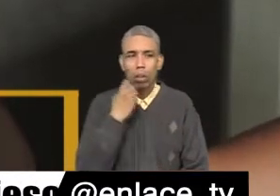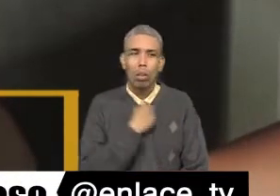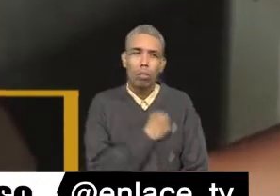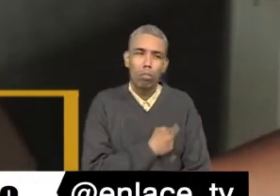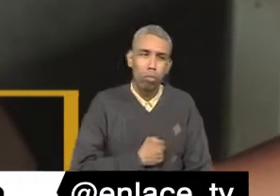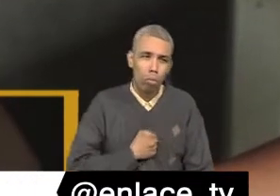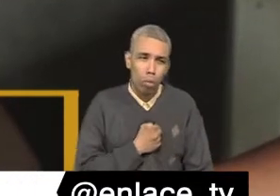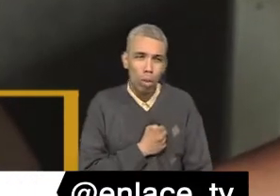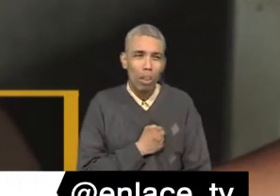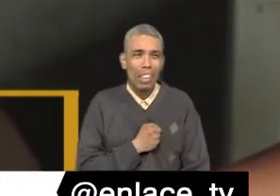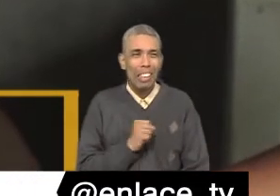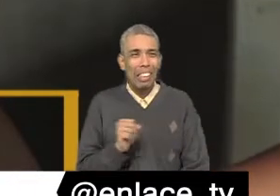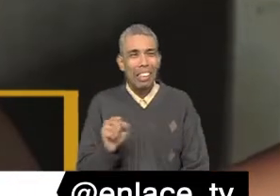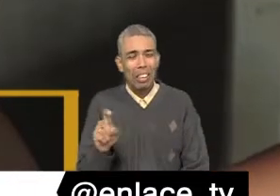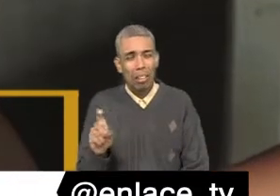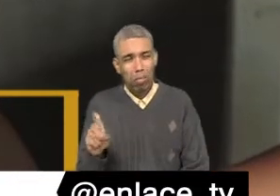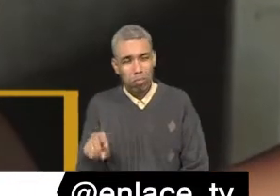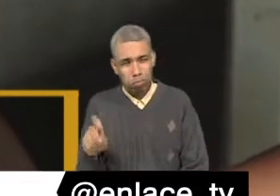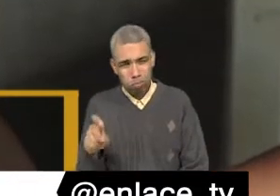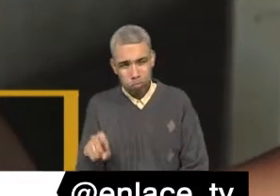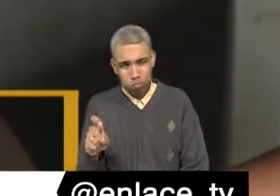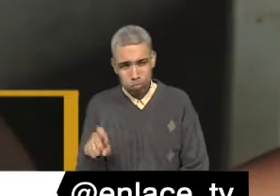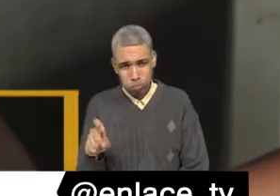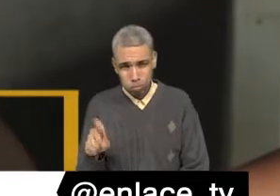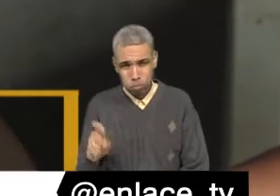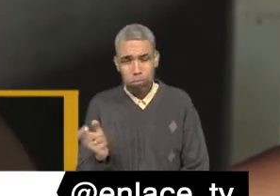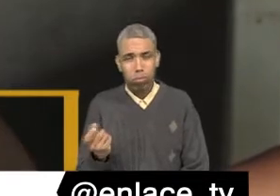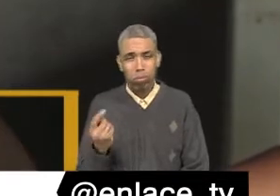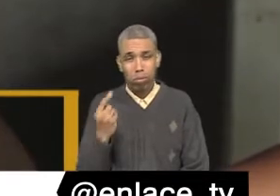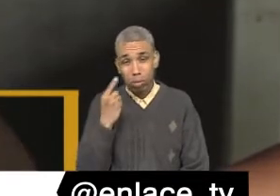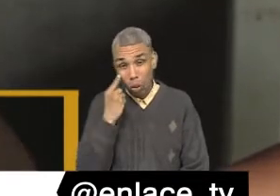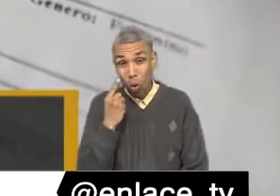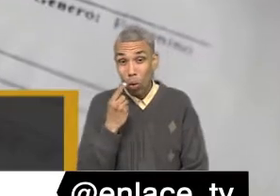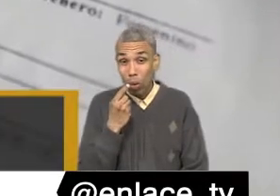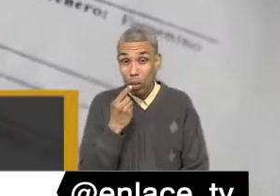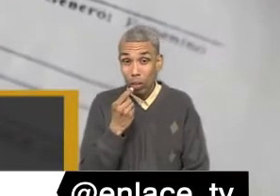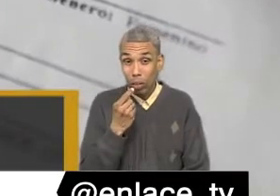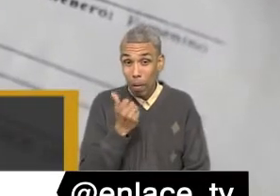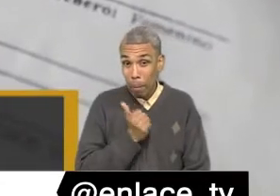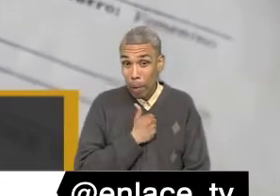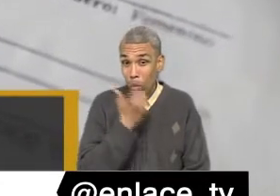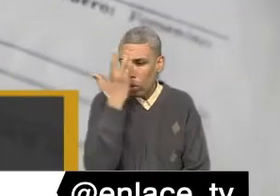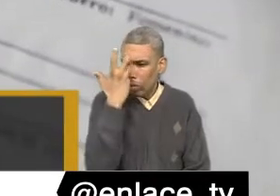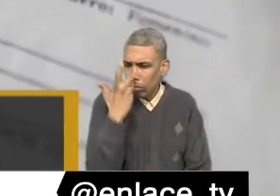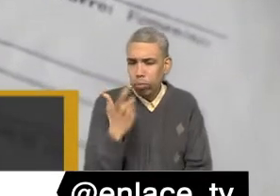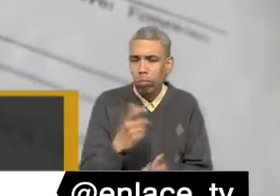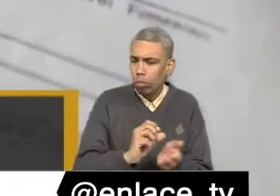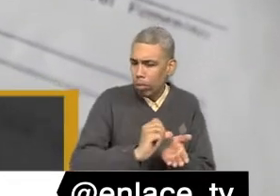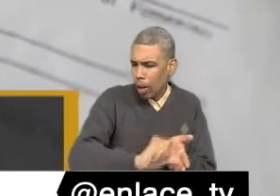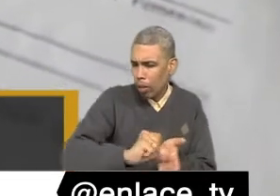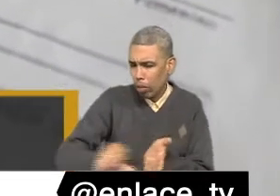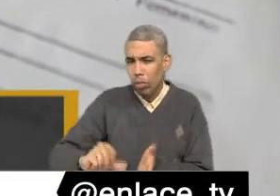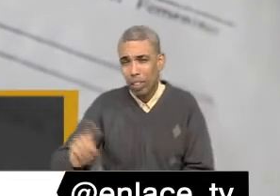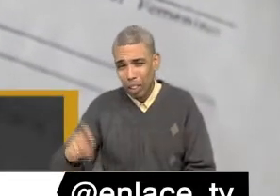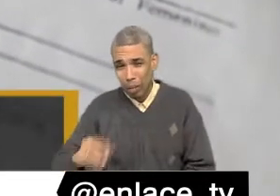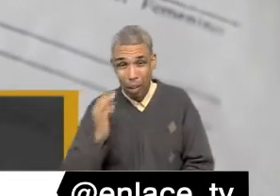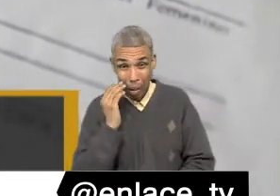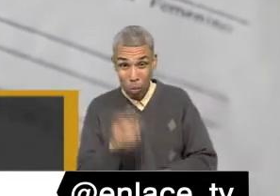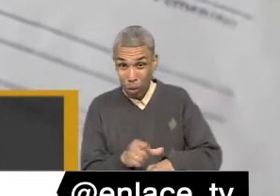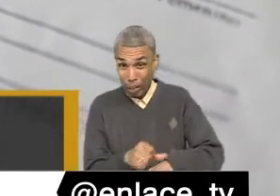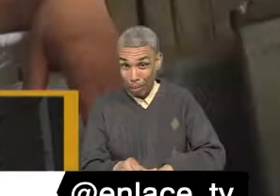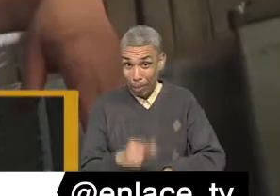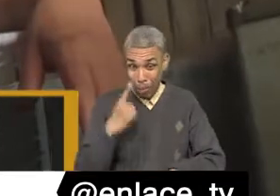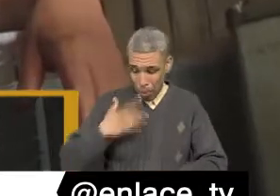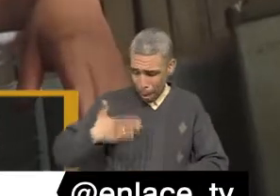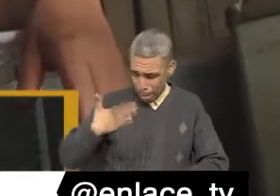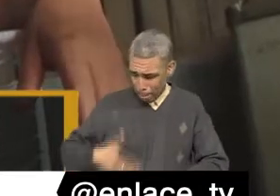necesito esos exámenes, vean, necesito pagar unos exámenes particulares a ver si de pronto nací, me quitan el seno, que yo estoy en plan de